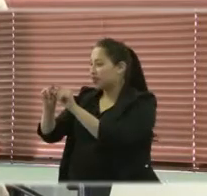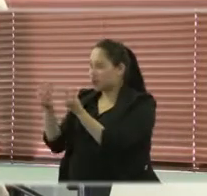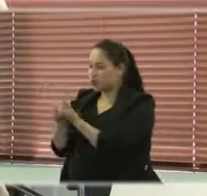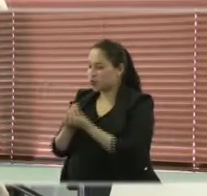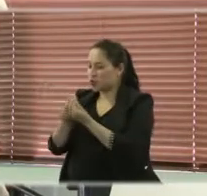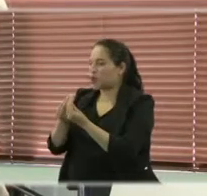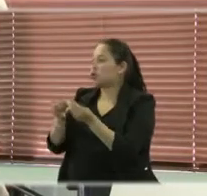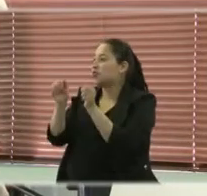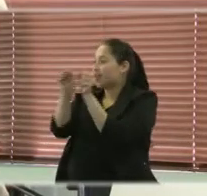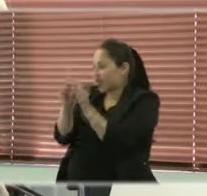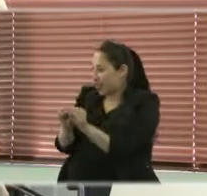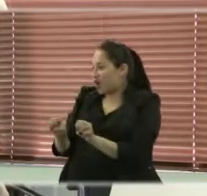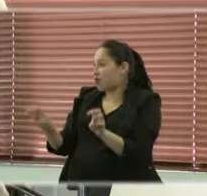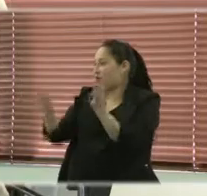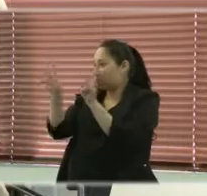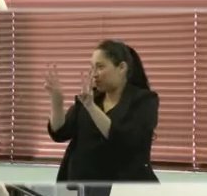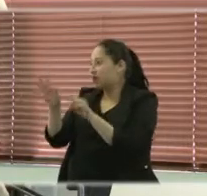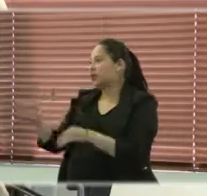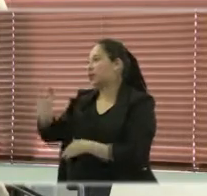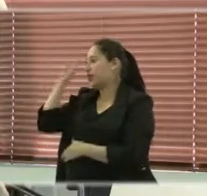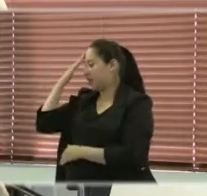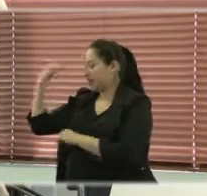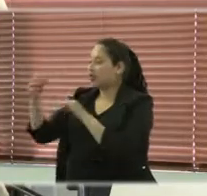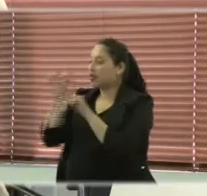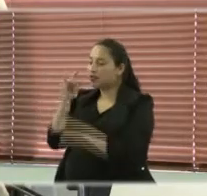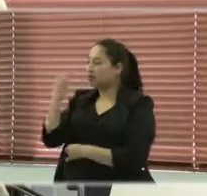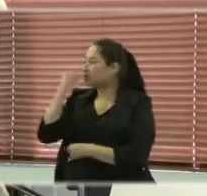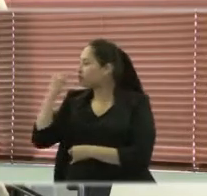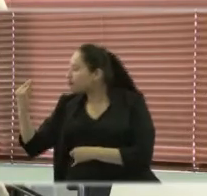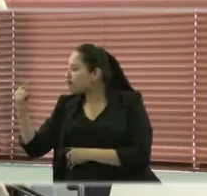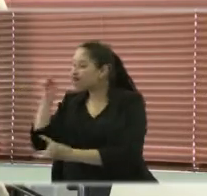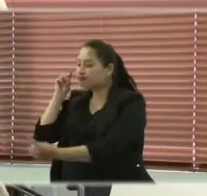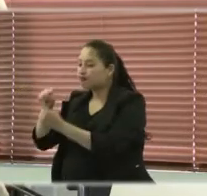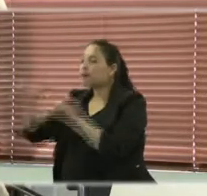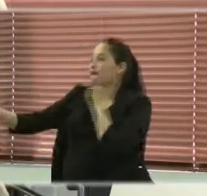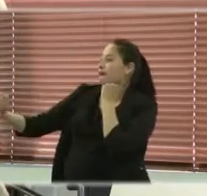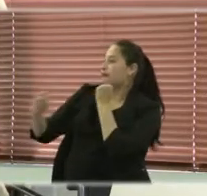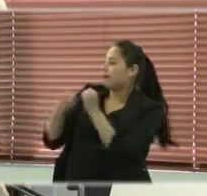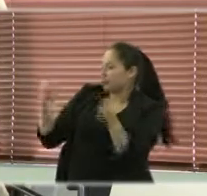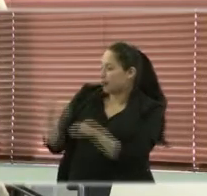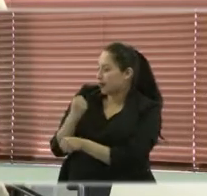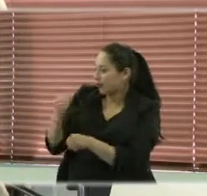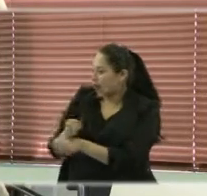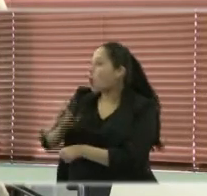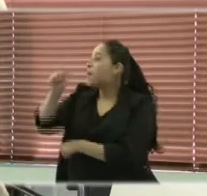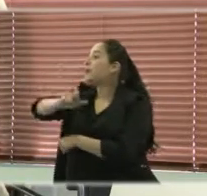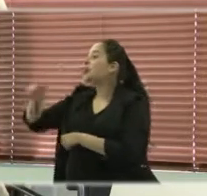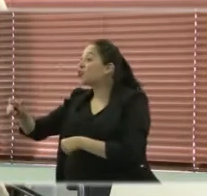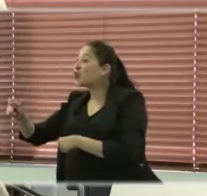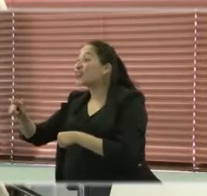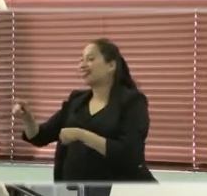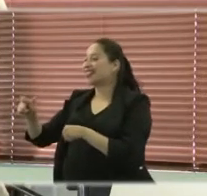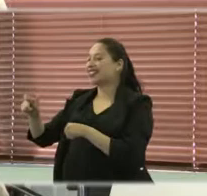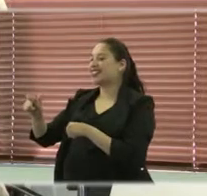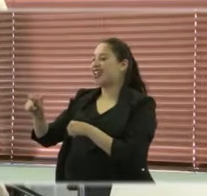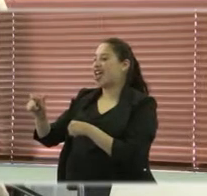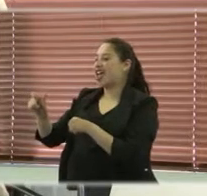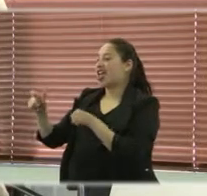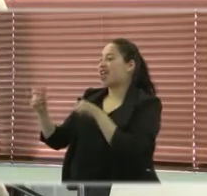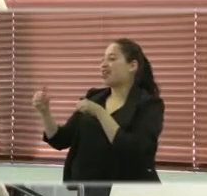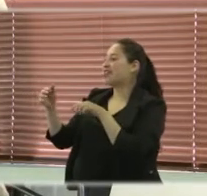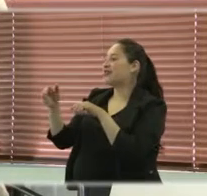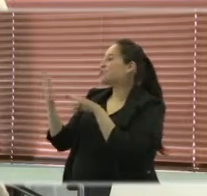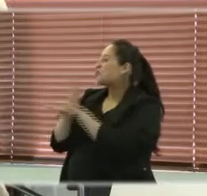el caso de Colombia se haya que hay un gran interés en apoyar el trabajo con víctimas del conflicto armado trabajo con infancia mujeres y desarrollo